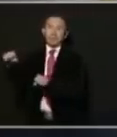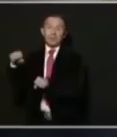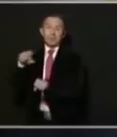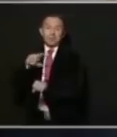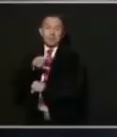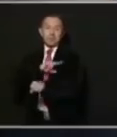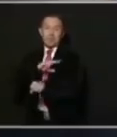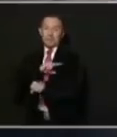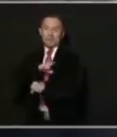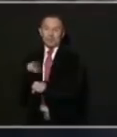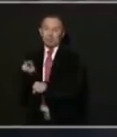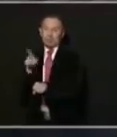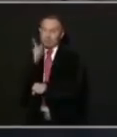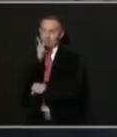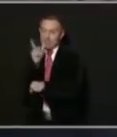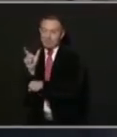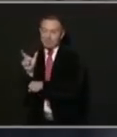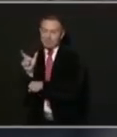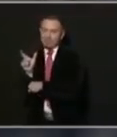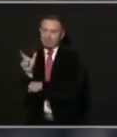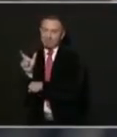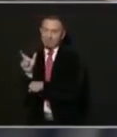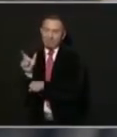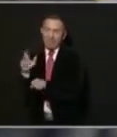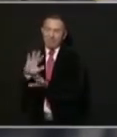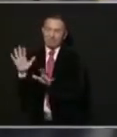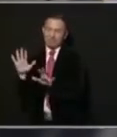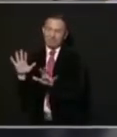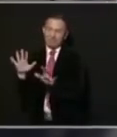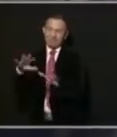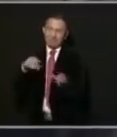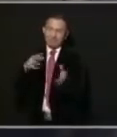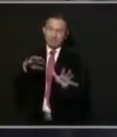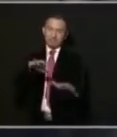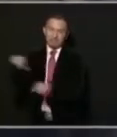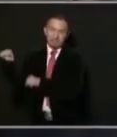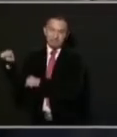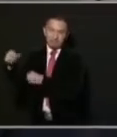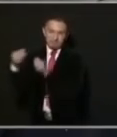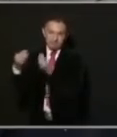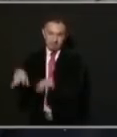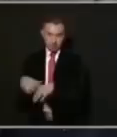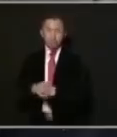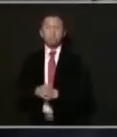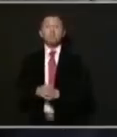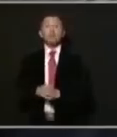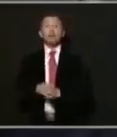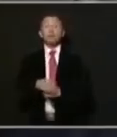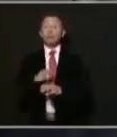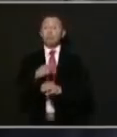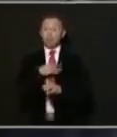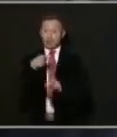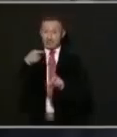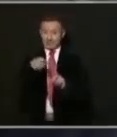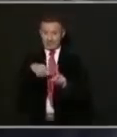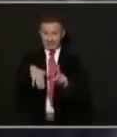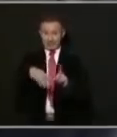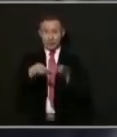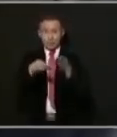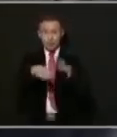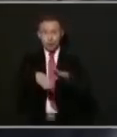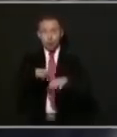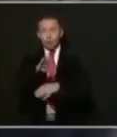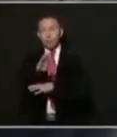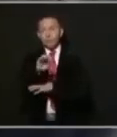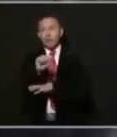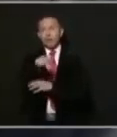Bueno, ese banco Bansefin se va a convertir en el Banco del